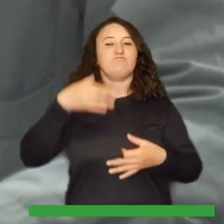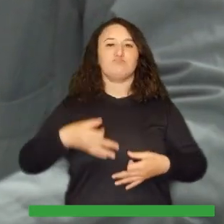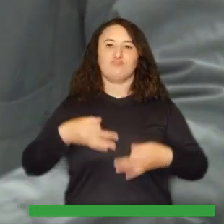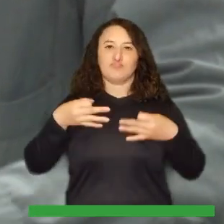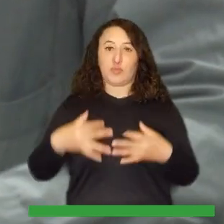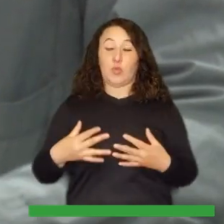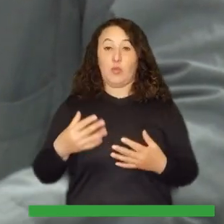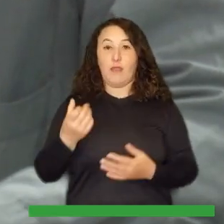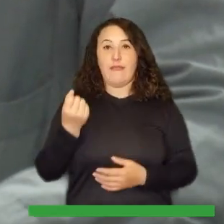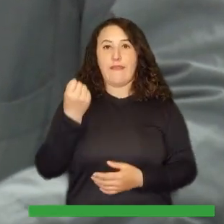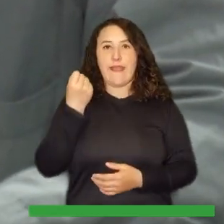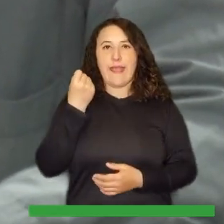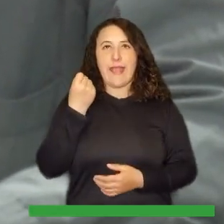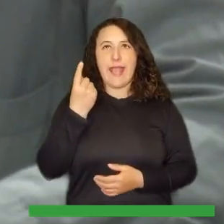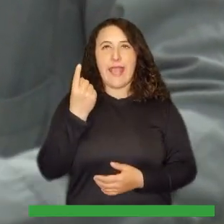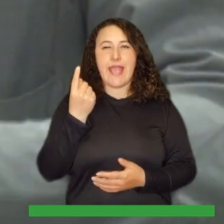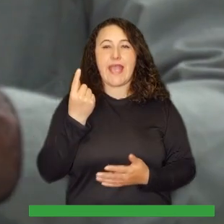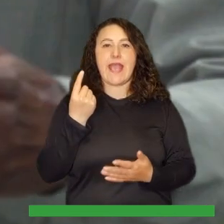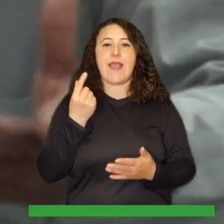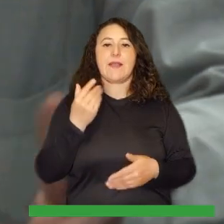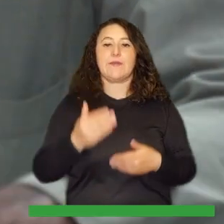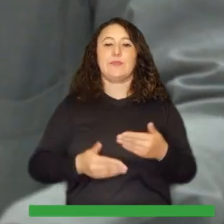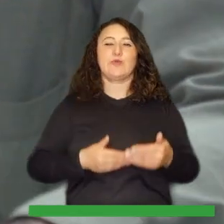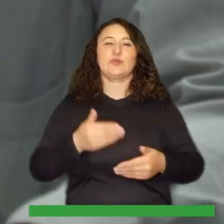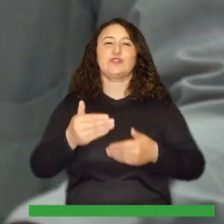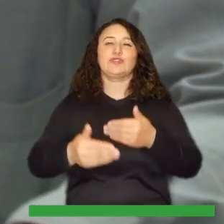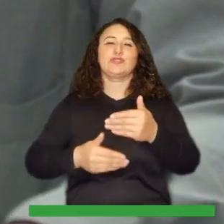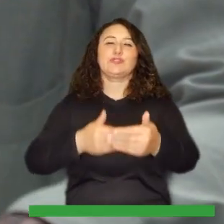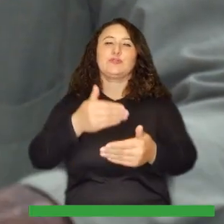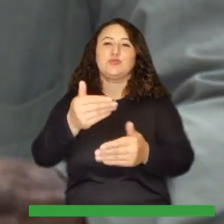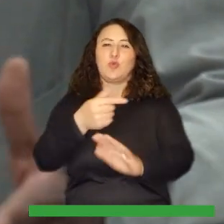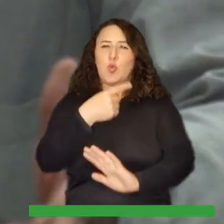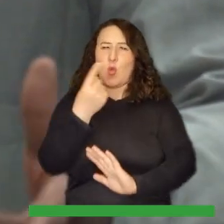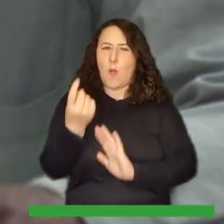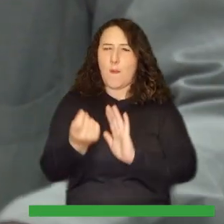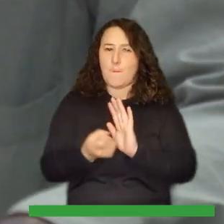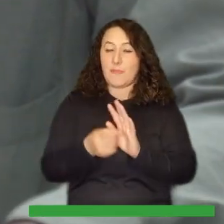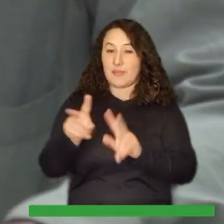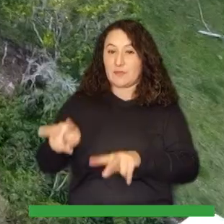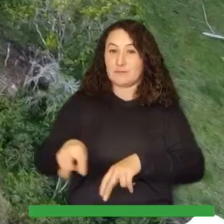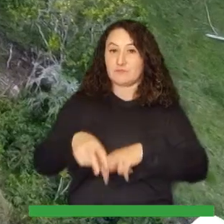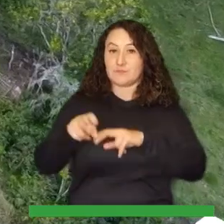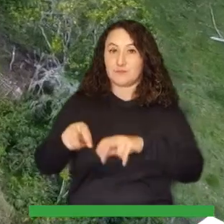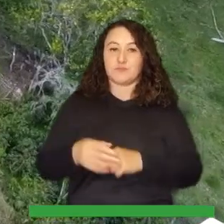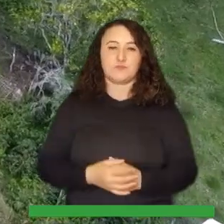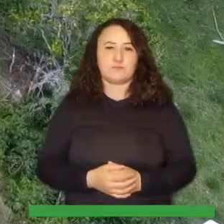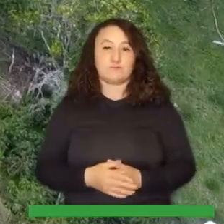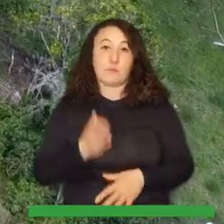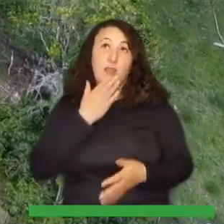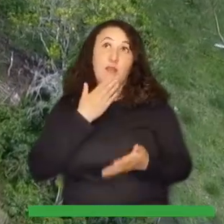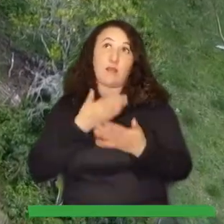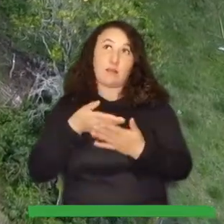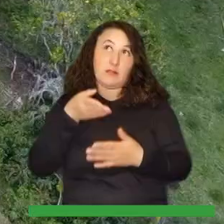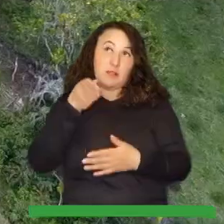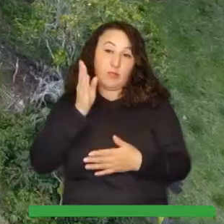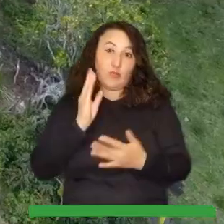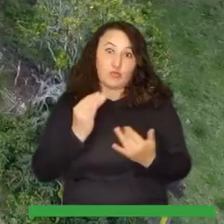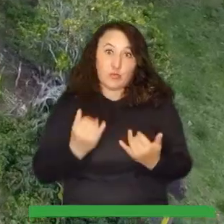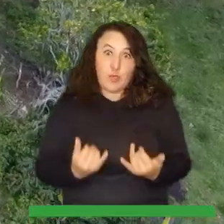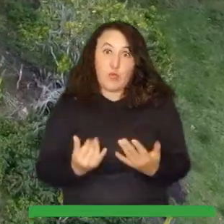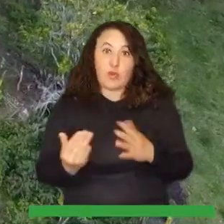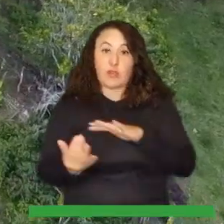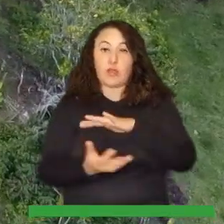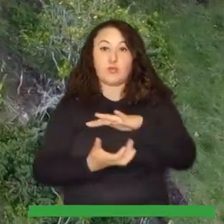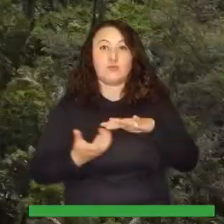para entender todos estos procesos del agro. Gracias a Dios, estoy en